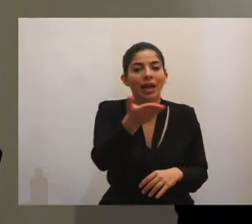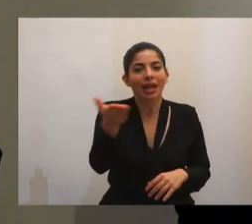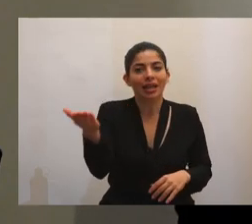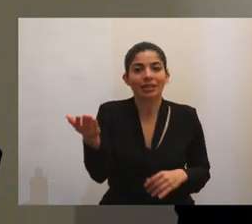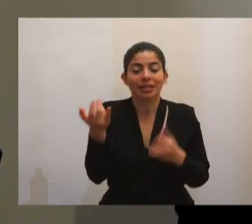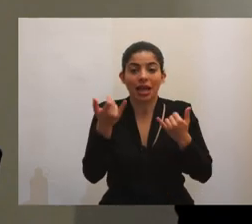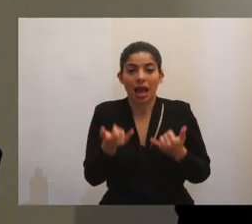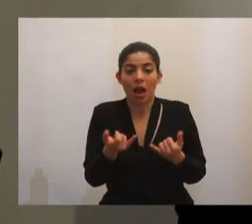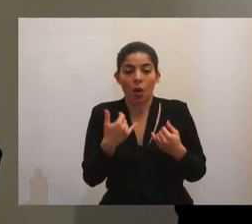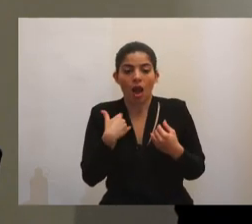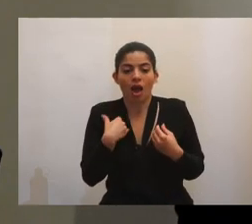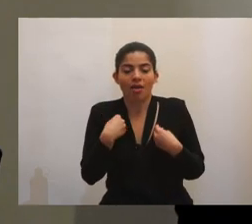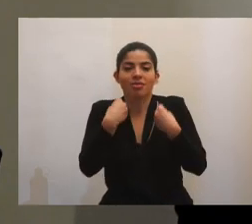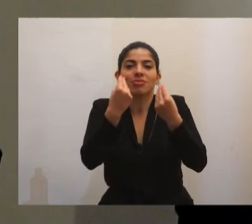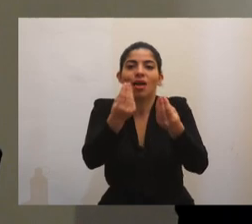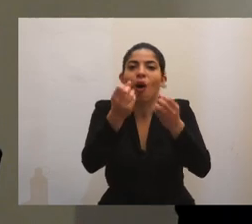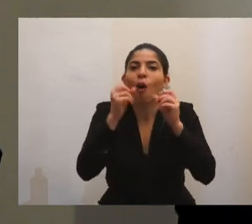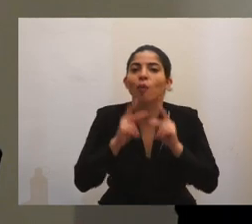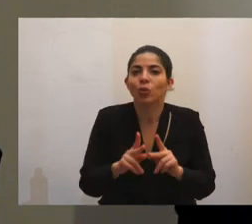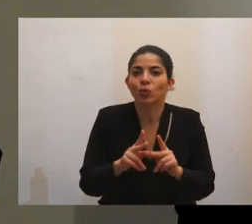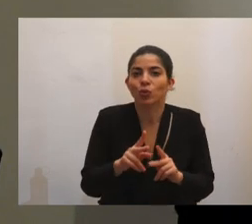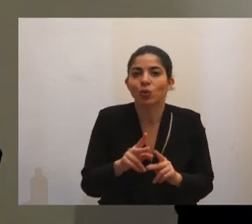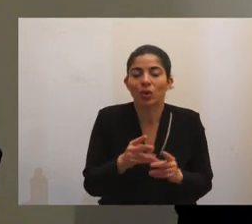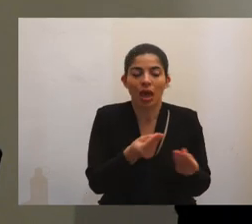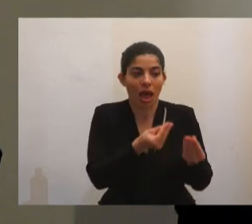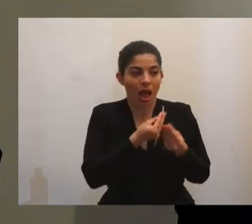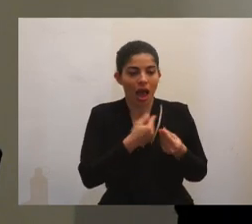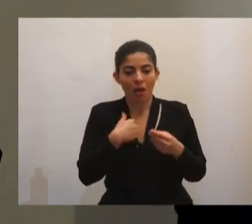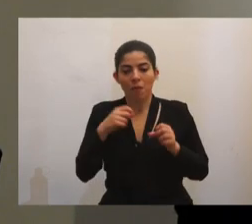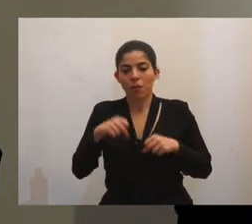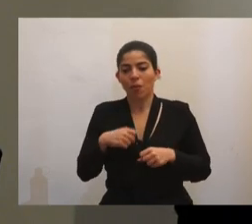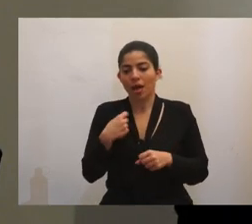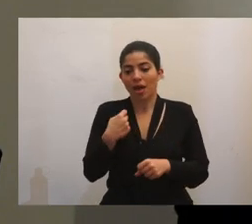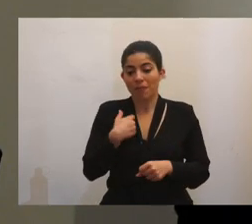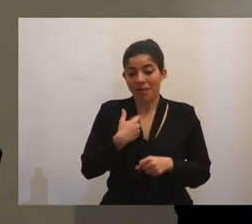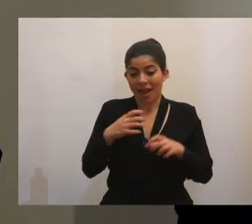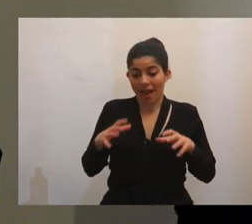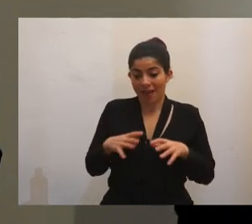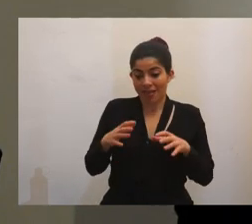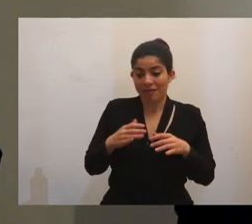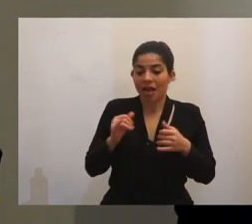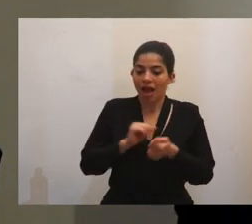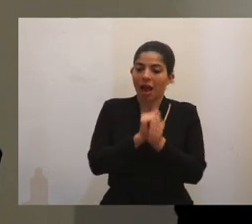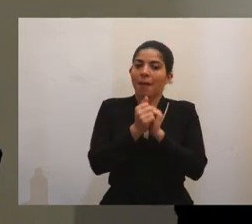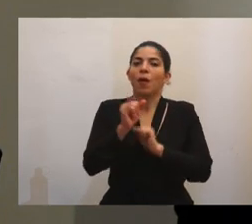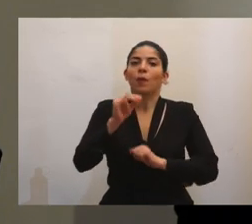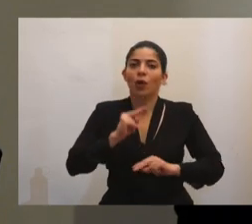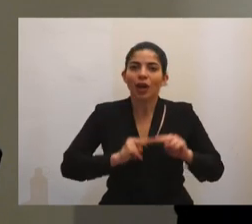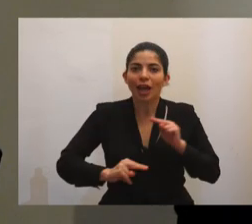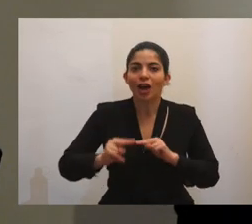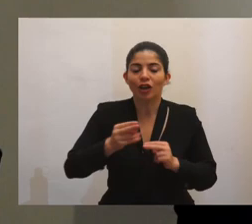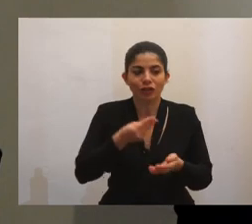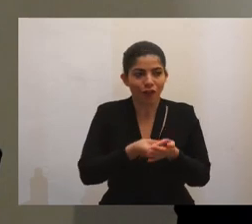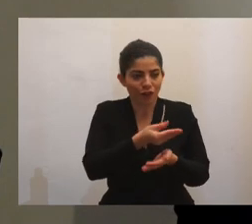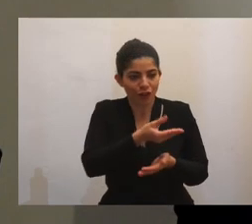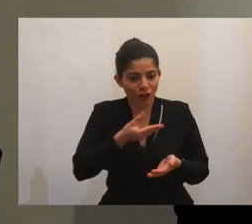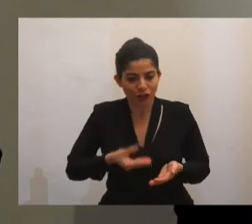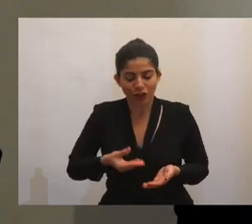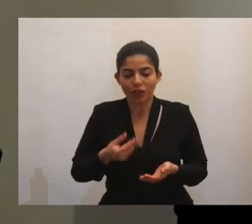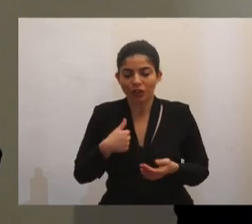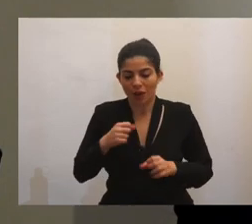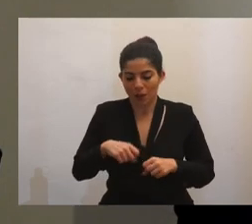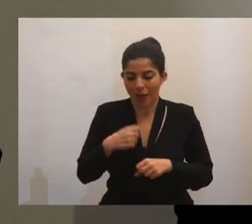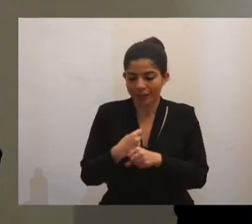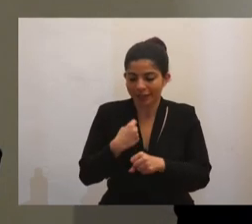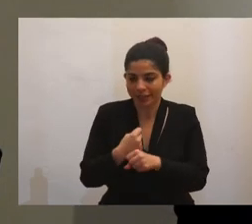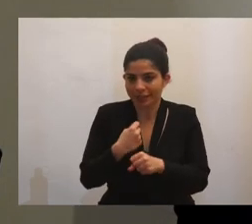tendrán la oportunidad de hacer la actividad que realizan ahora sí como un negocio, con recursos, y que de verdad